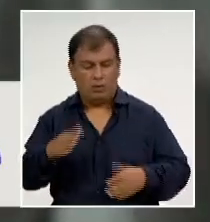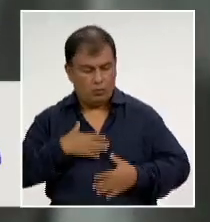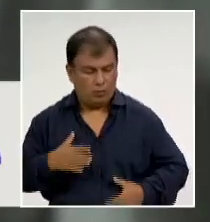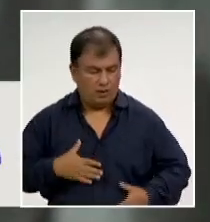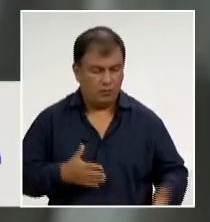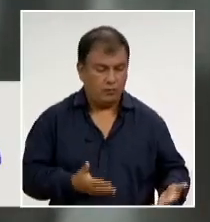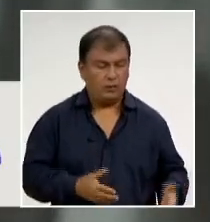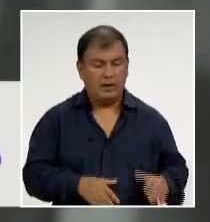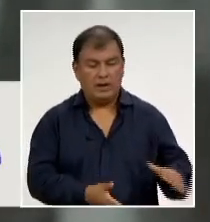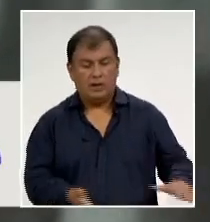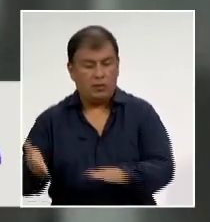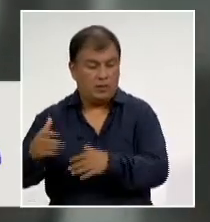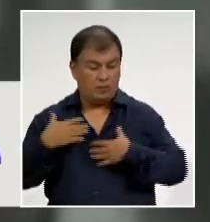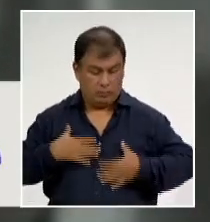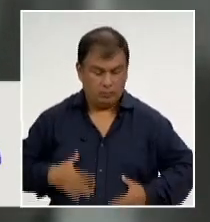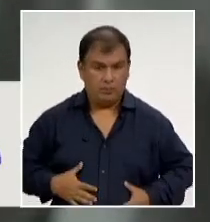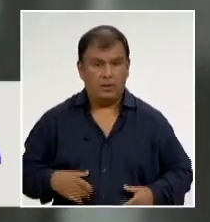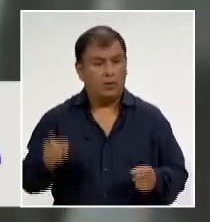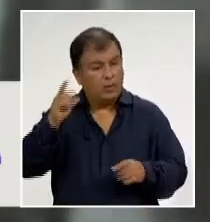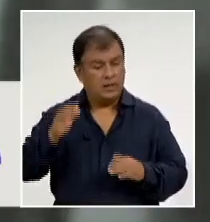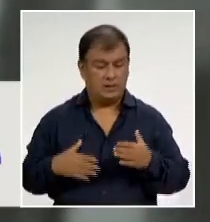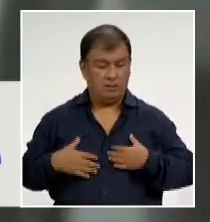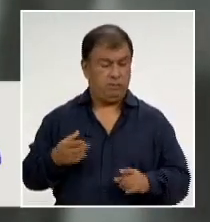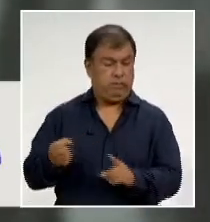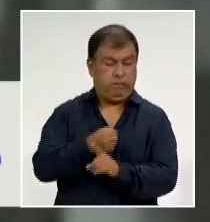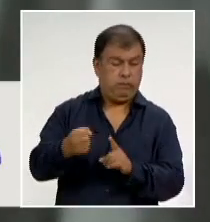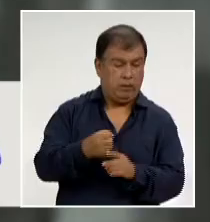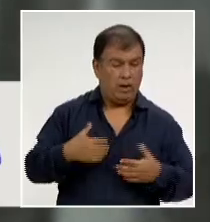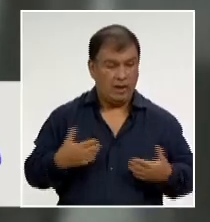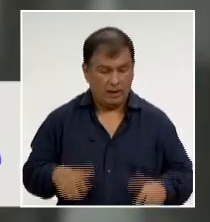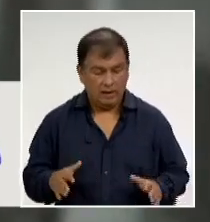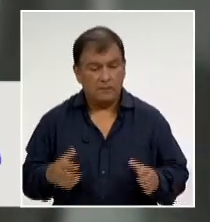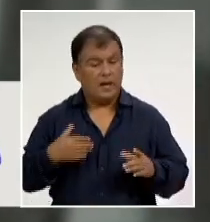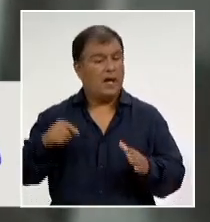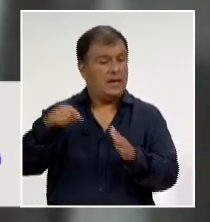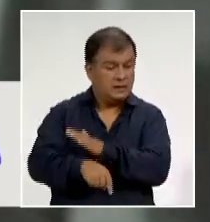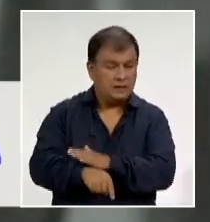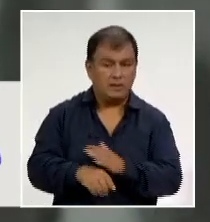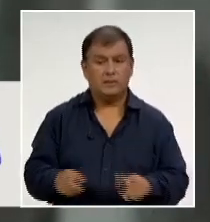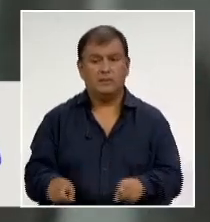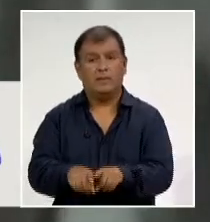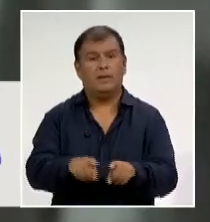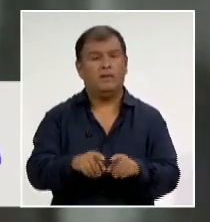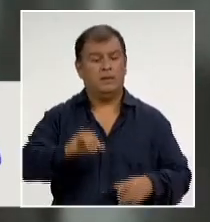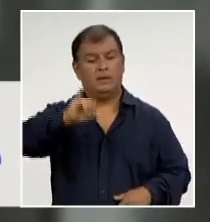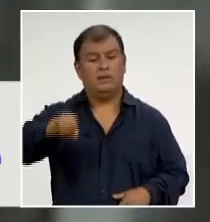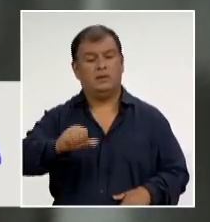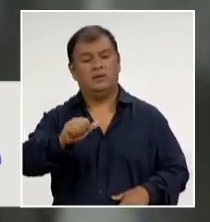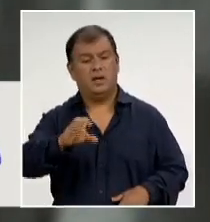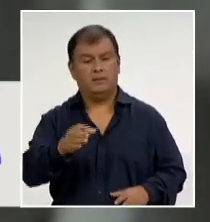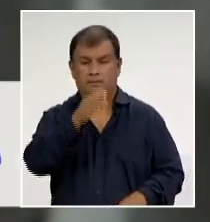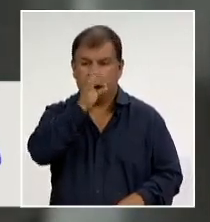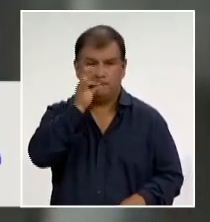fueron encontrados en esa situación y con ese nivel de crueldad habrían sido asesinados. Por otro lado, Jack no dice